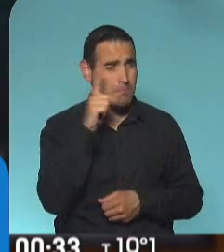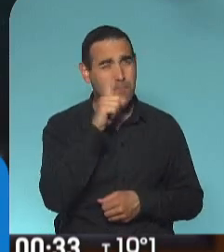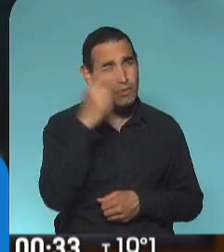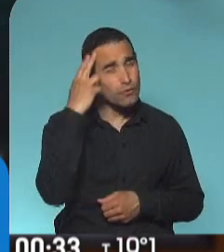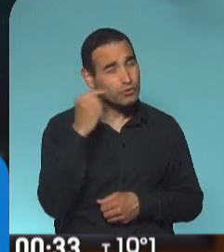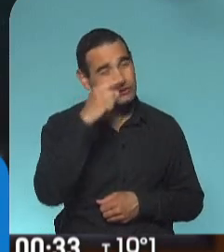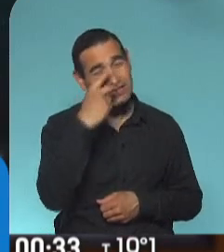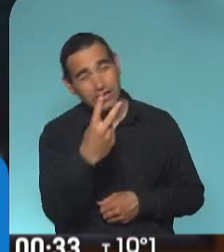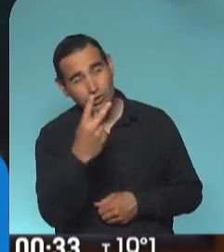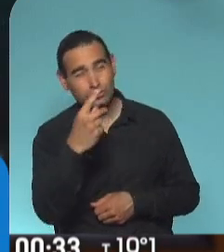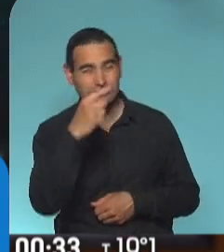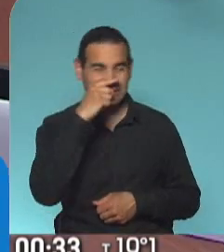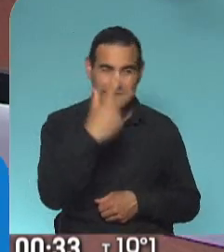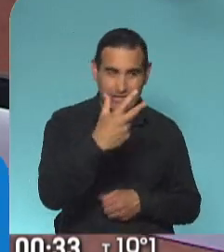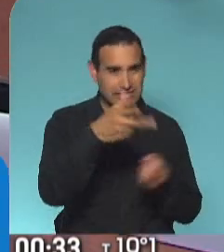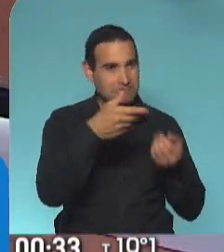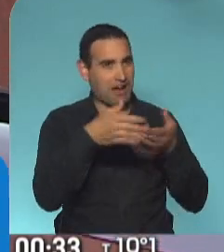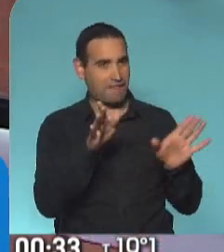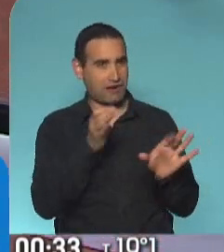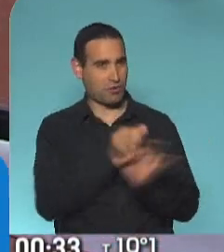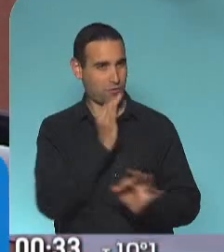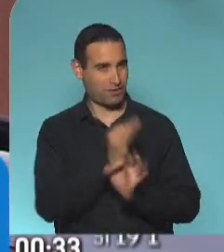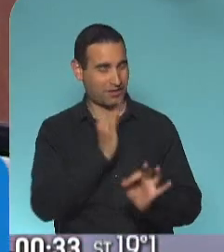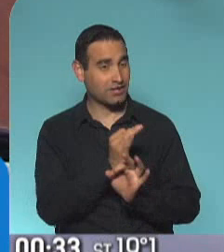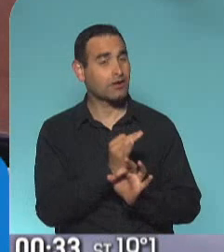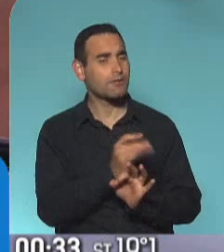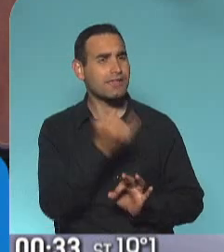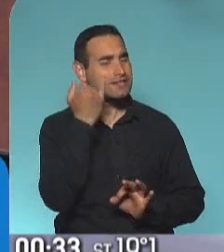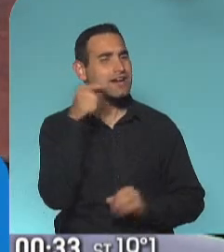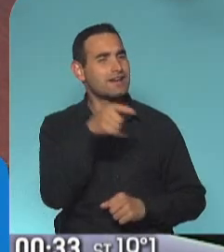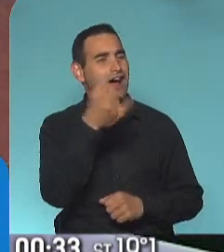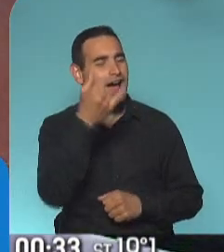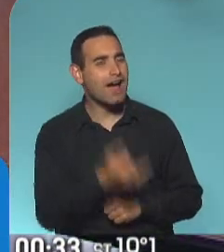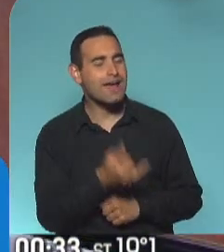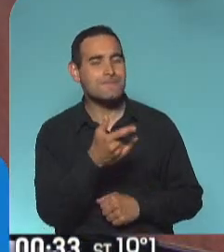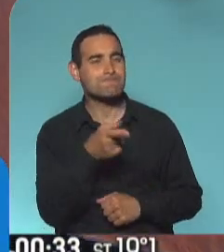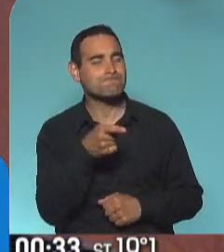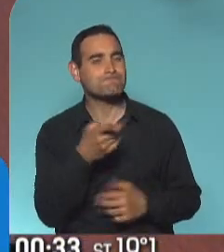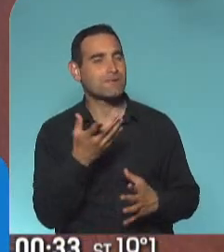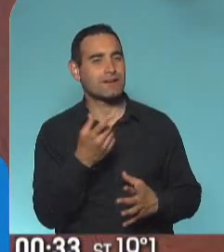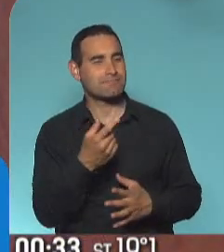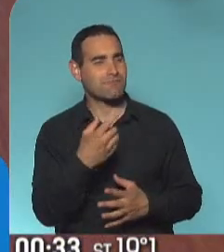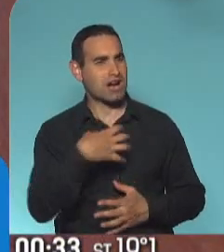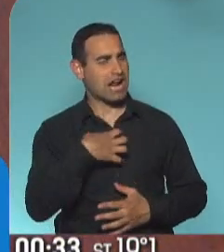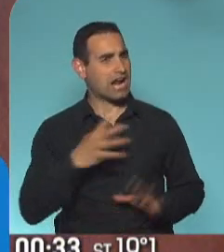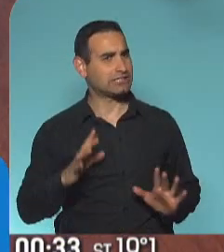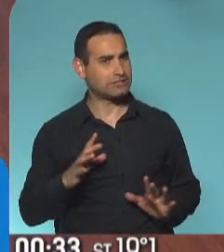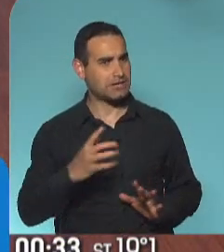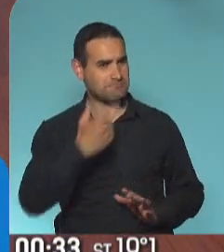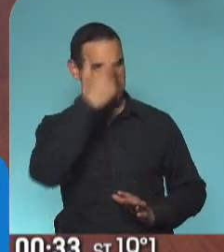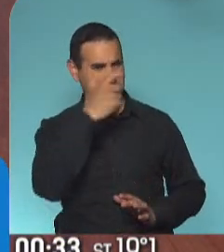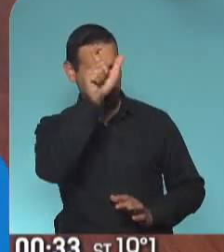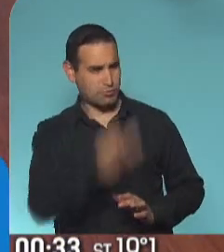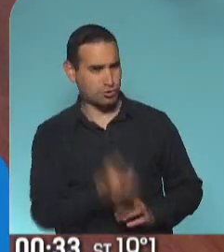1972, 1973. Ajá. Pero bueno, ella ya tenía una impronta, un carácter, una